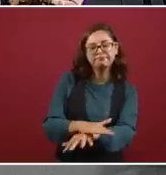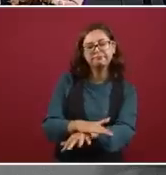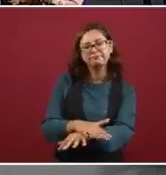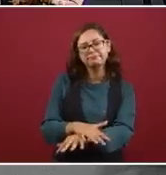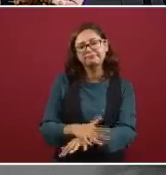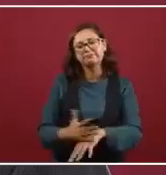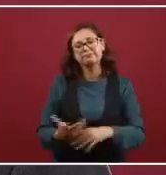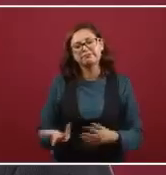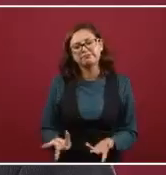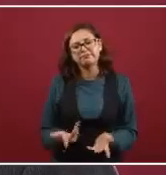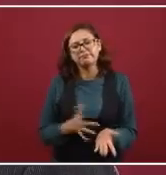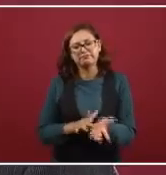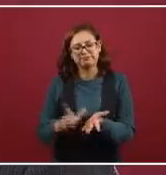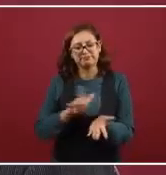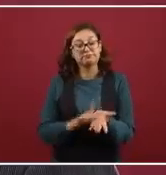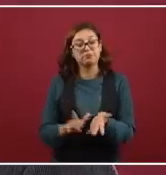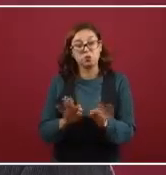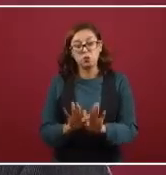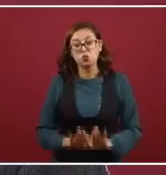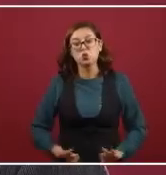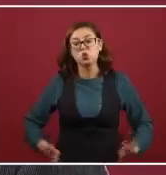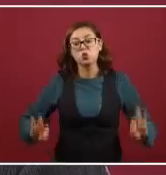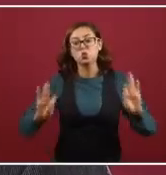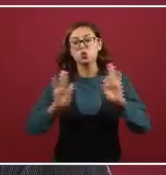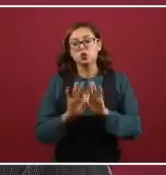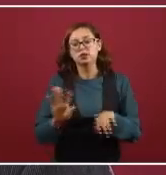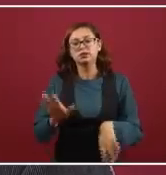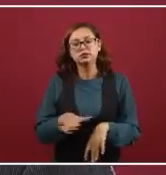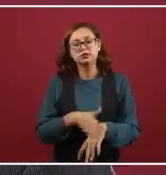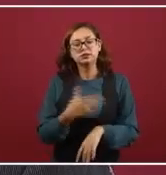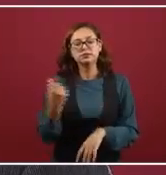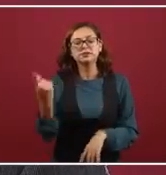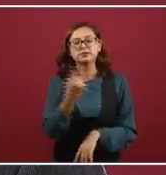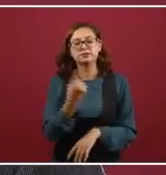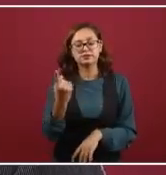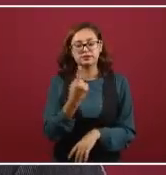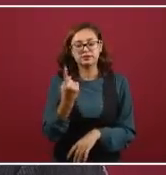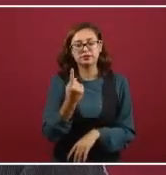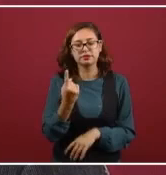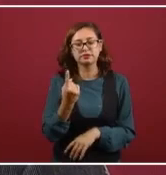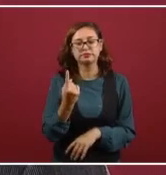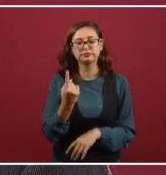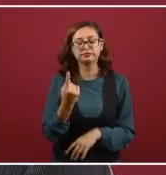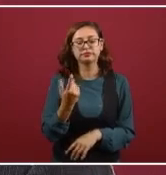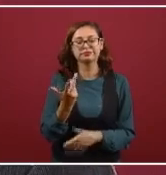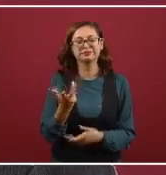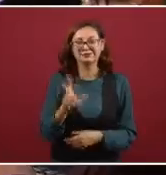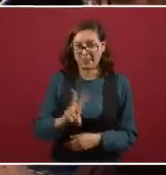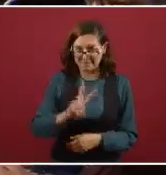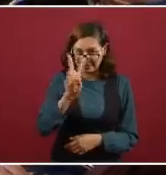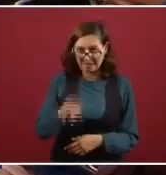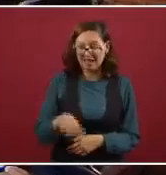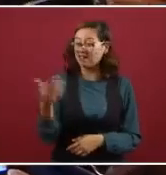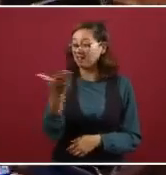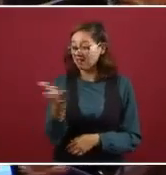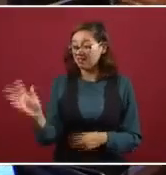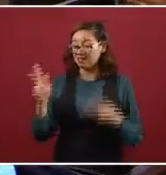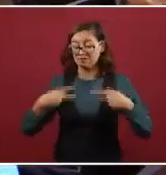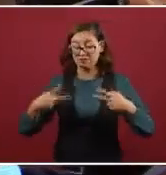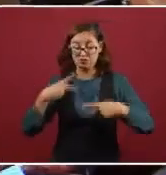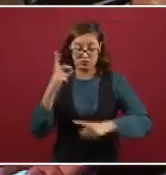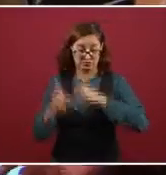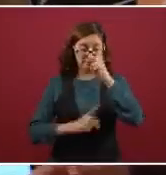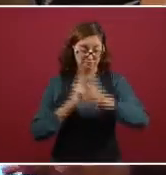es muy importante porque, insisto, lo que hacen los deportistas me